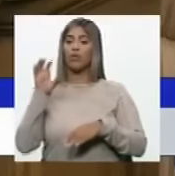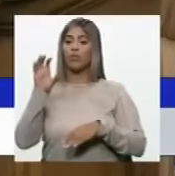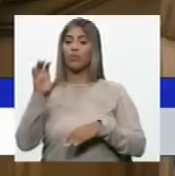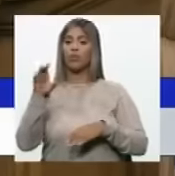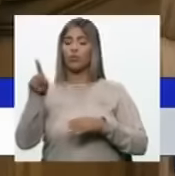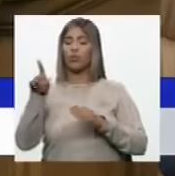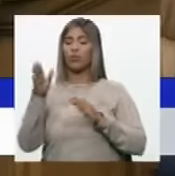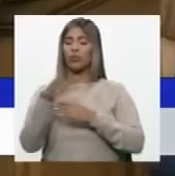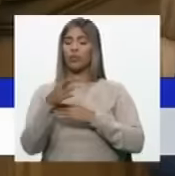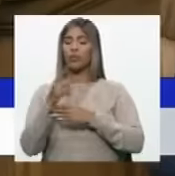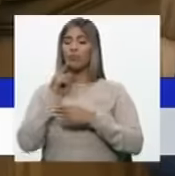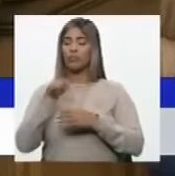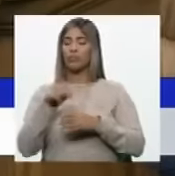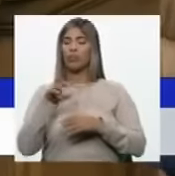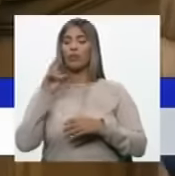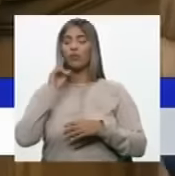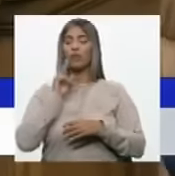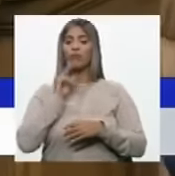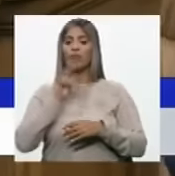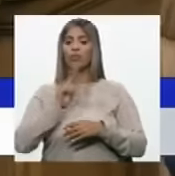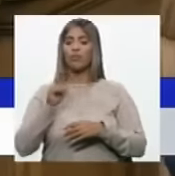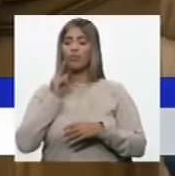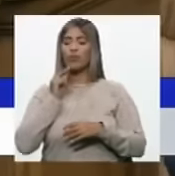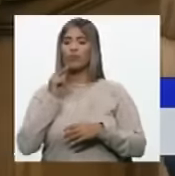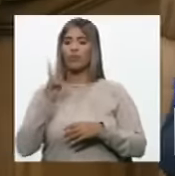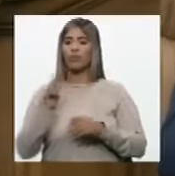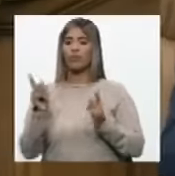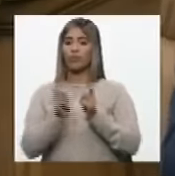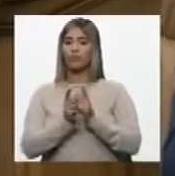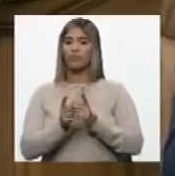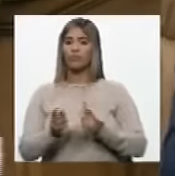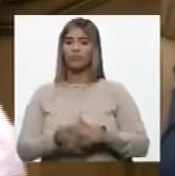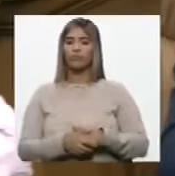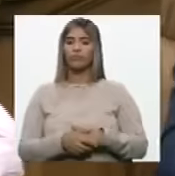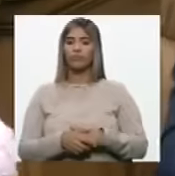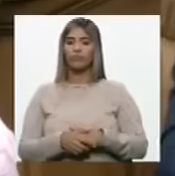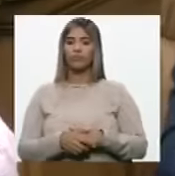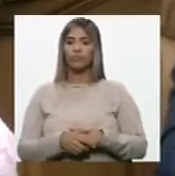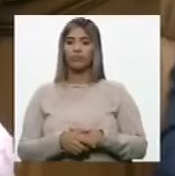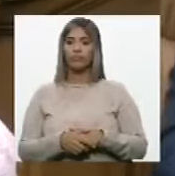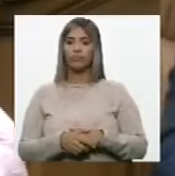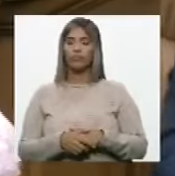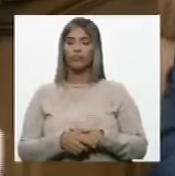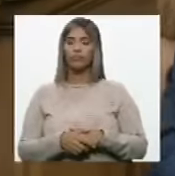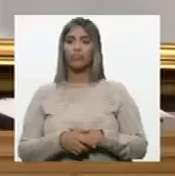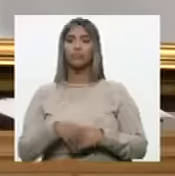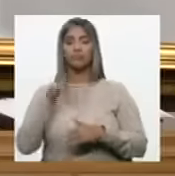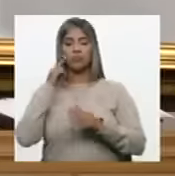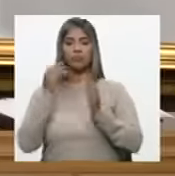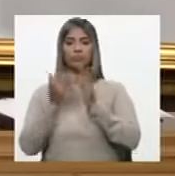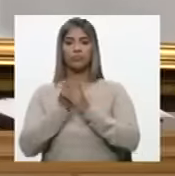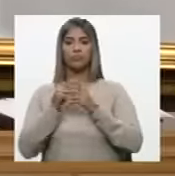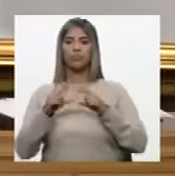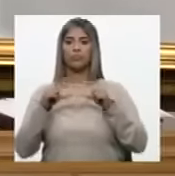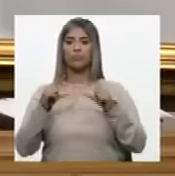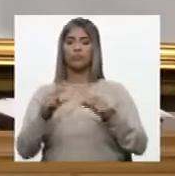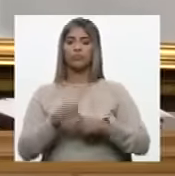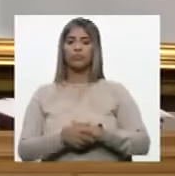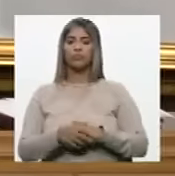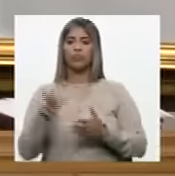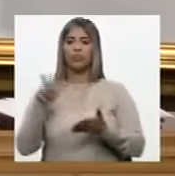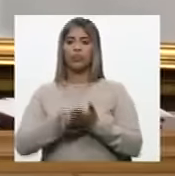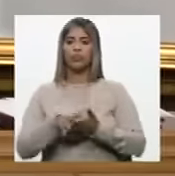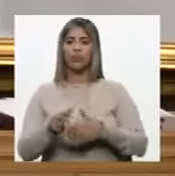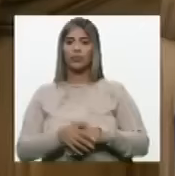de la República Bolivariana de Venezuela. Es todo, ciudadano presidente. En consideración el título de la ley.